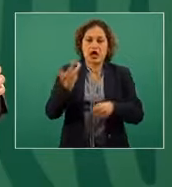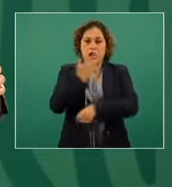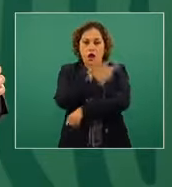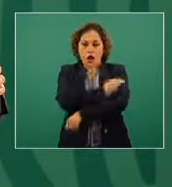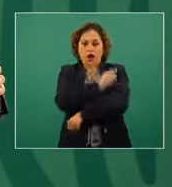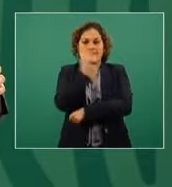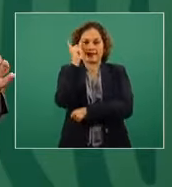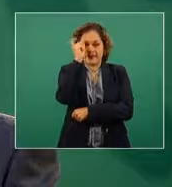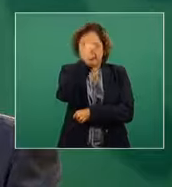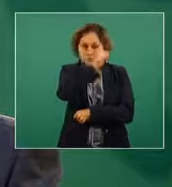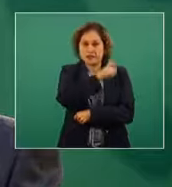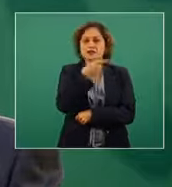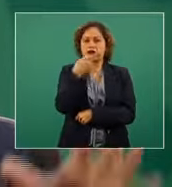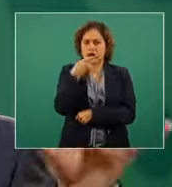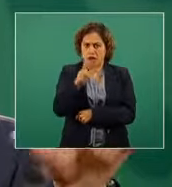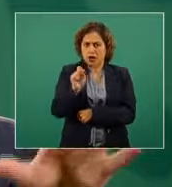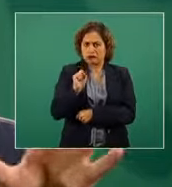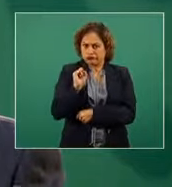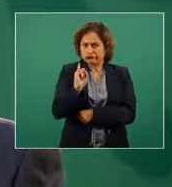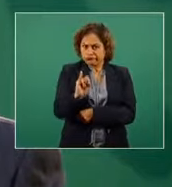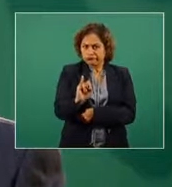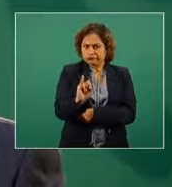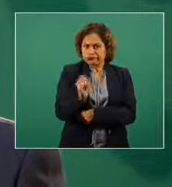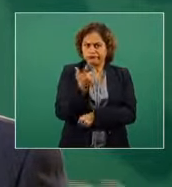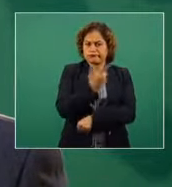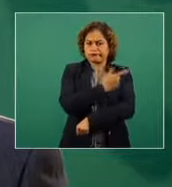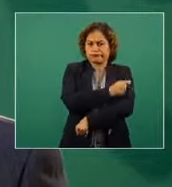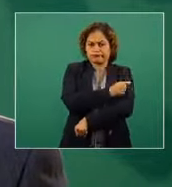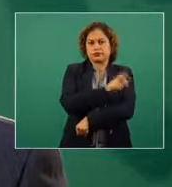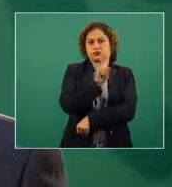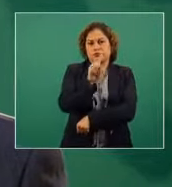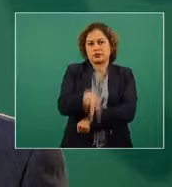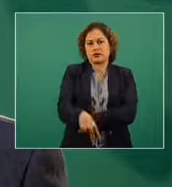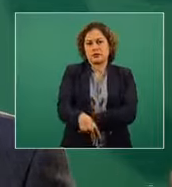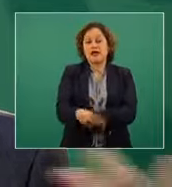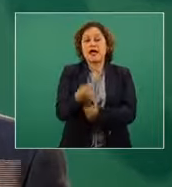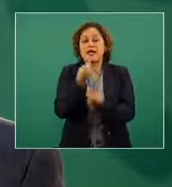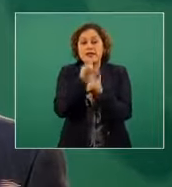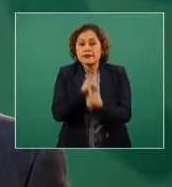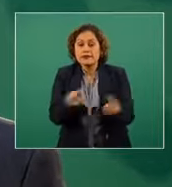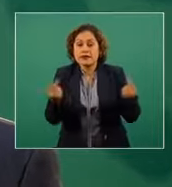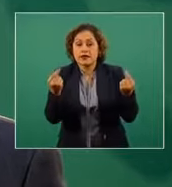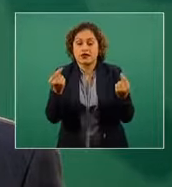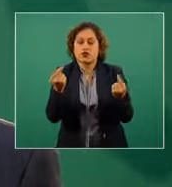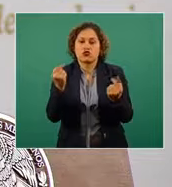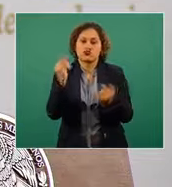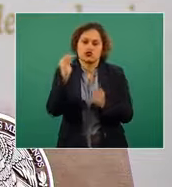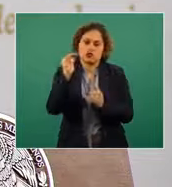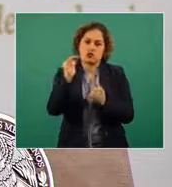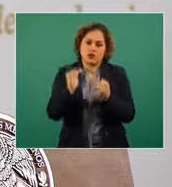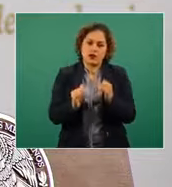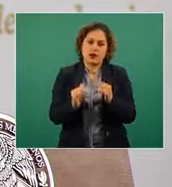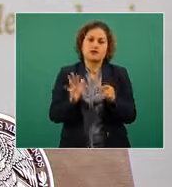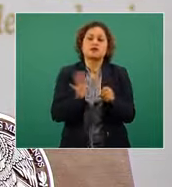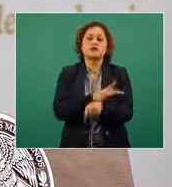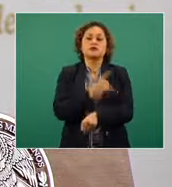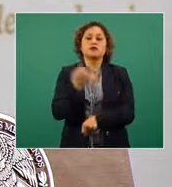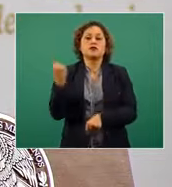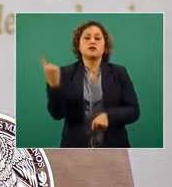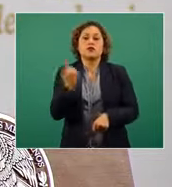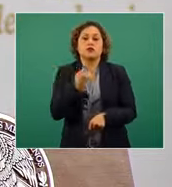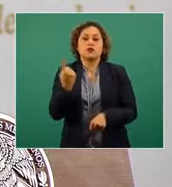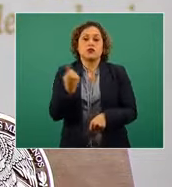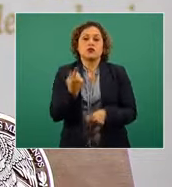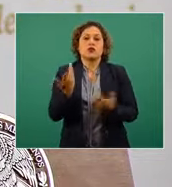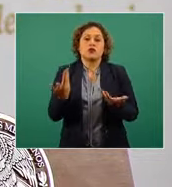modos ocurrieron, pero en menor escala de lo que queríamos. ¿Por qué? Porque hubiera sido incompatible con la jornada de